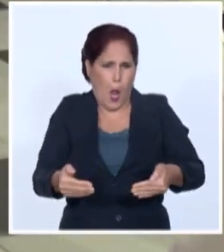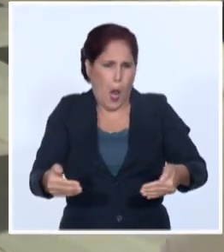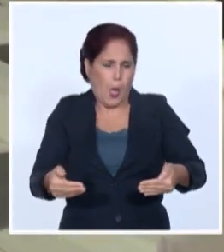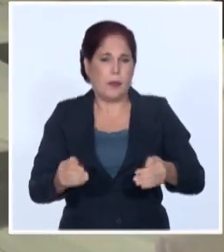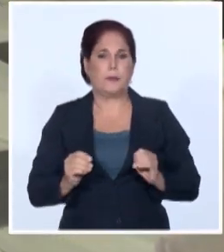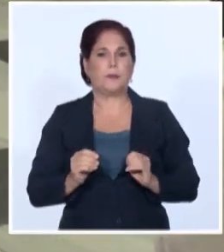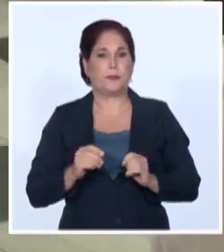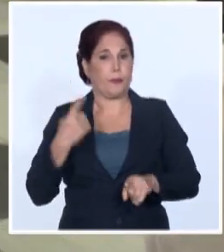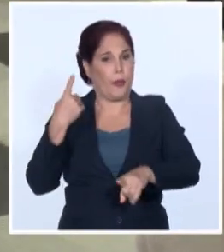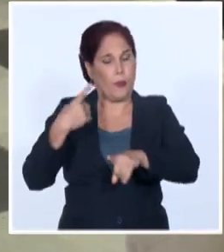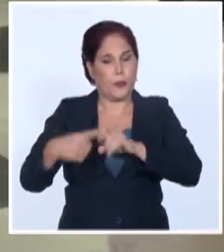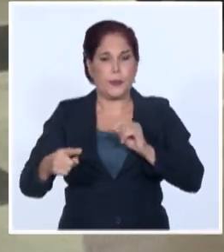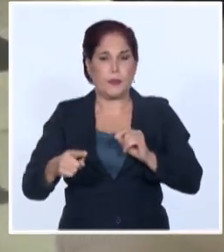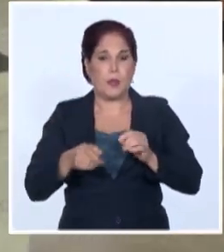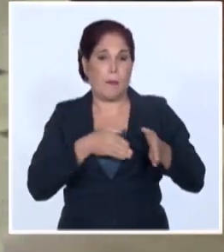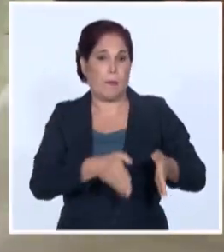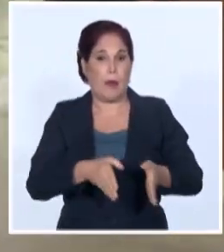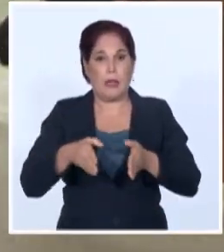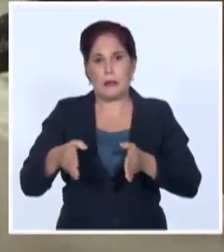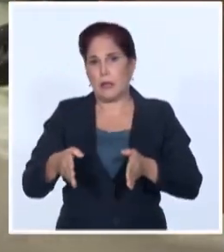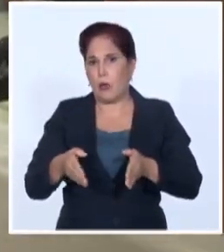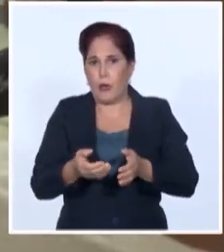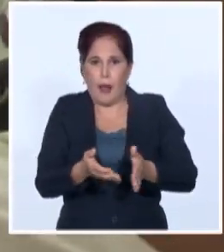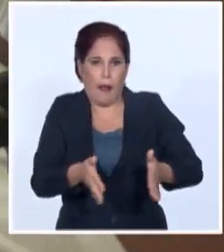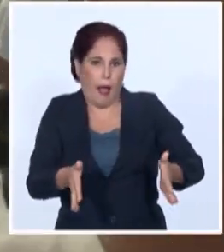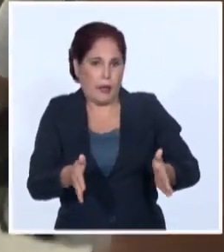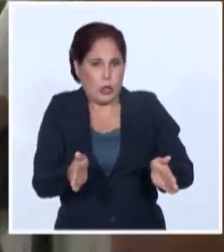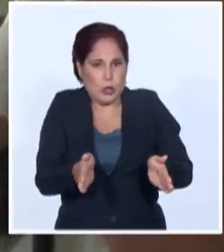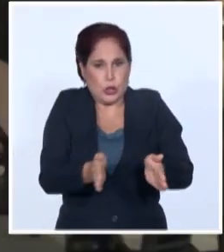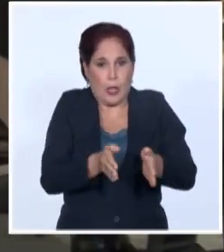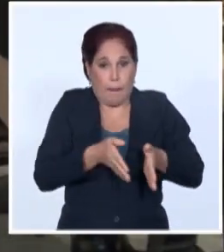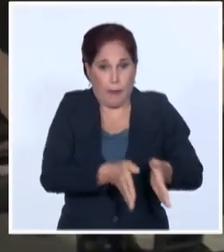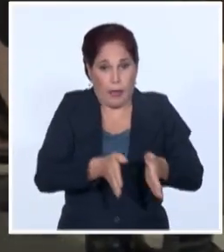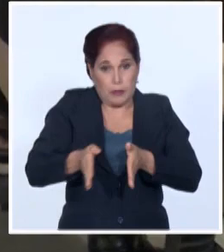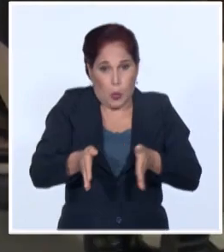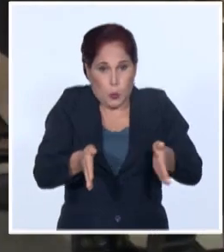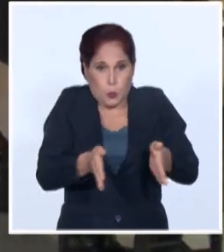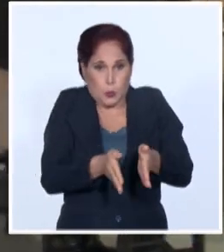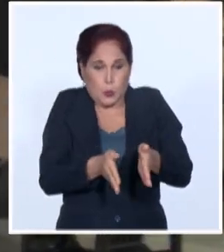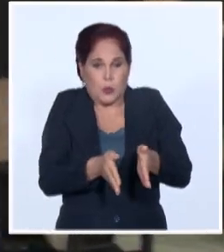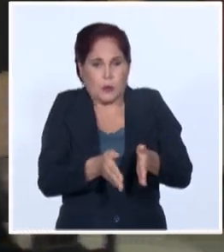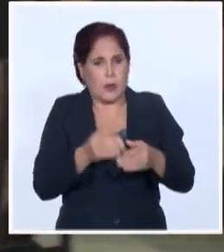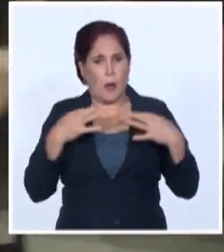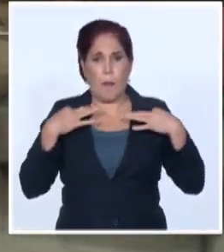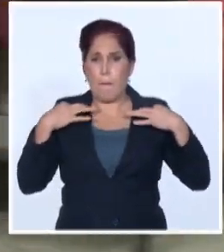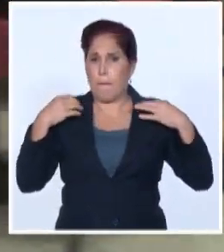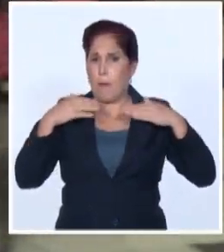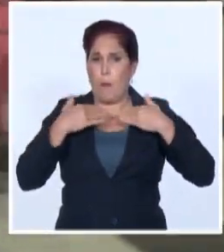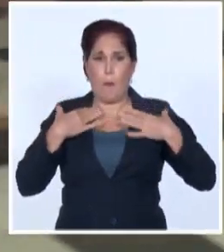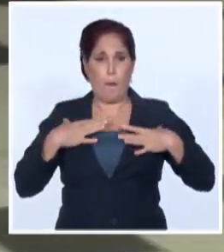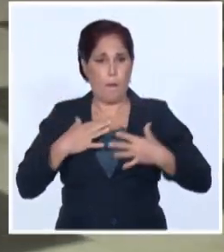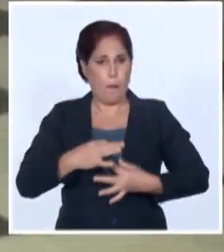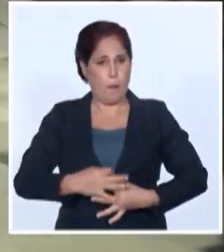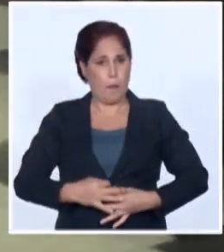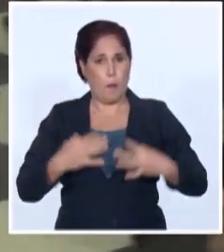pesqueros, pantalones estrechos y blusas de distintas